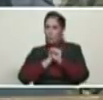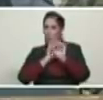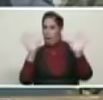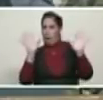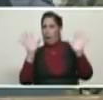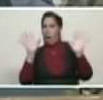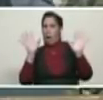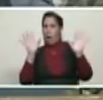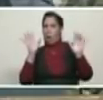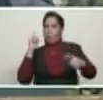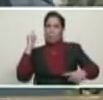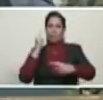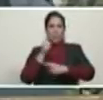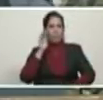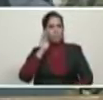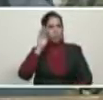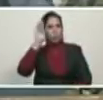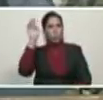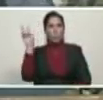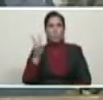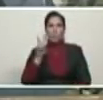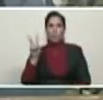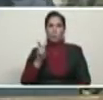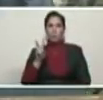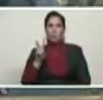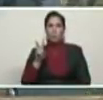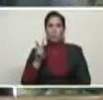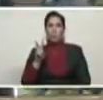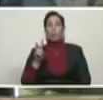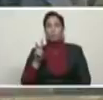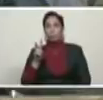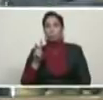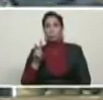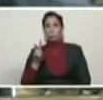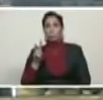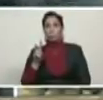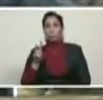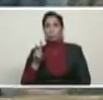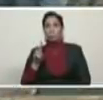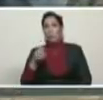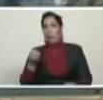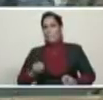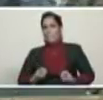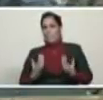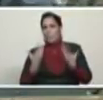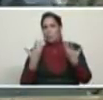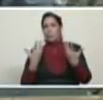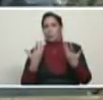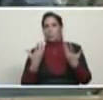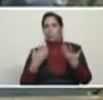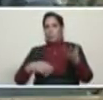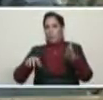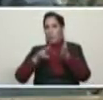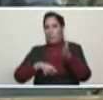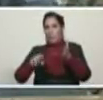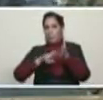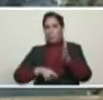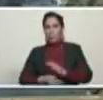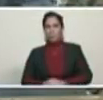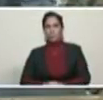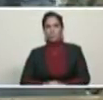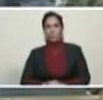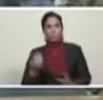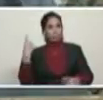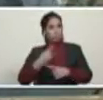lo que debía ser el futuro de Venezuela para los siglos futuros. Valga la expresión y la redundancia. Lo que debía